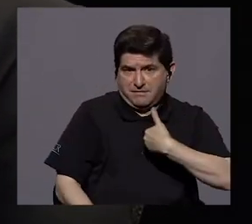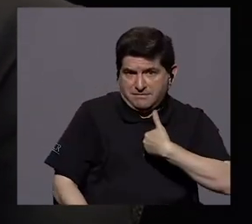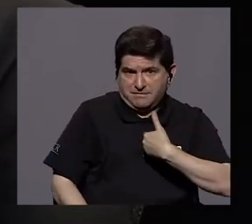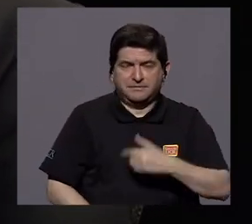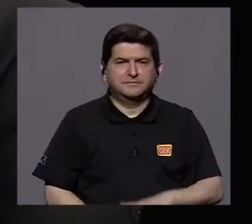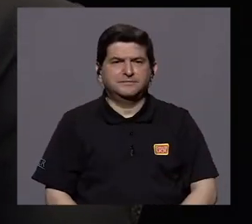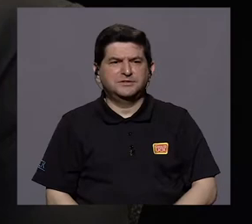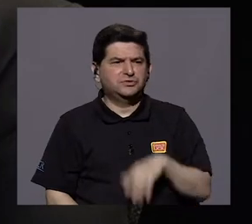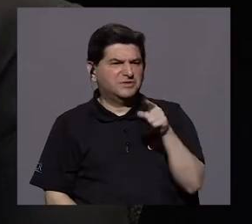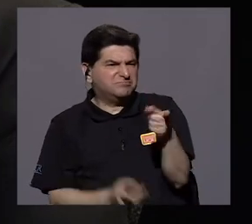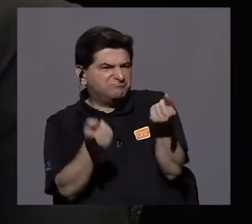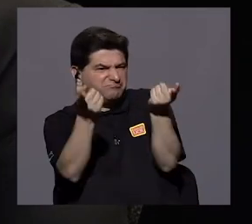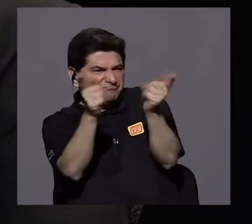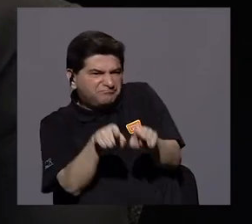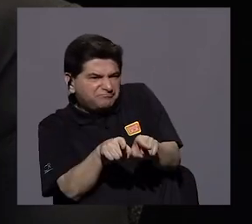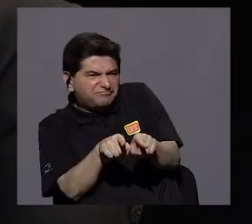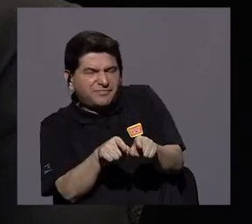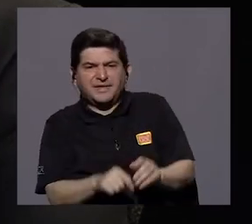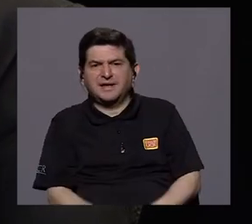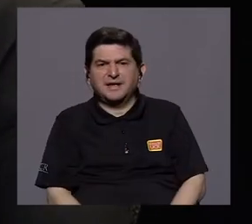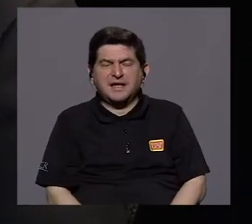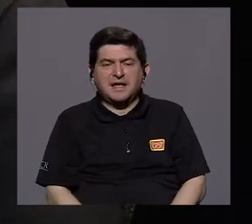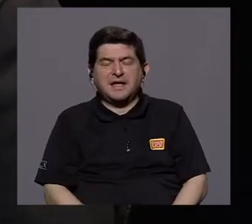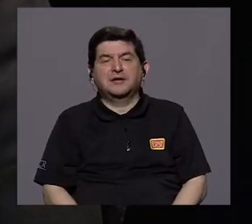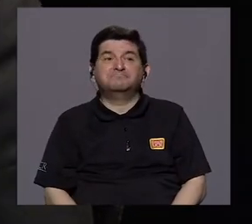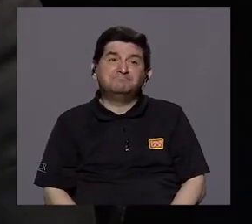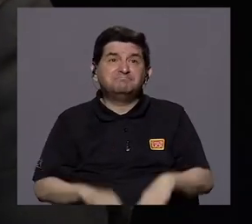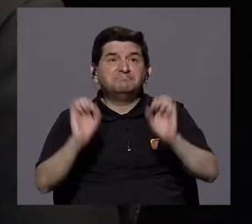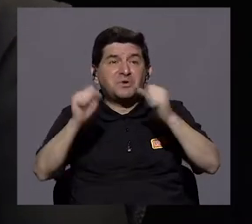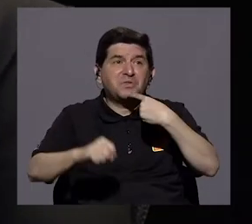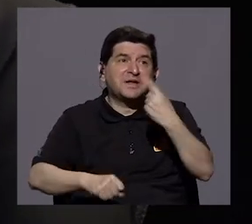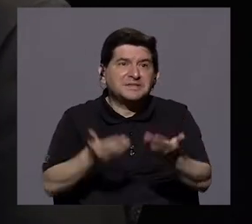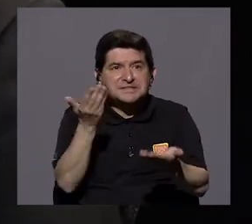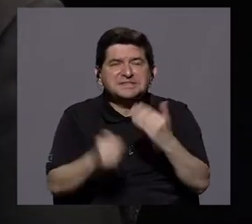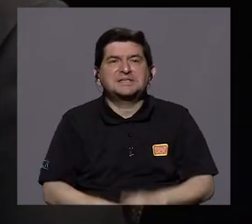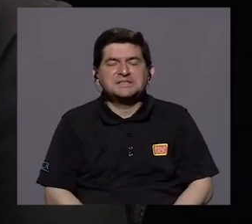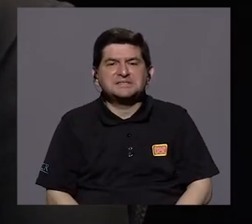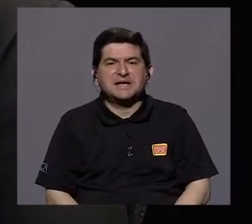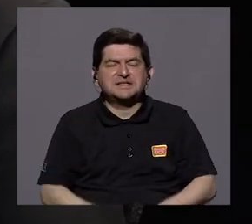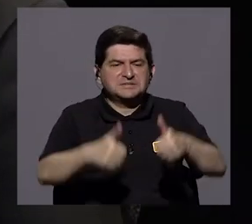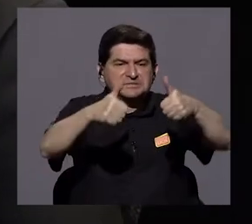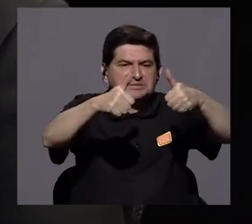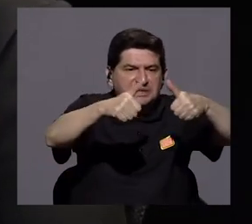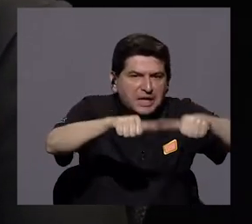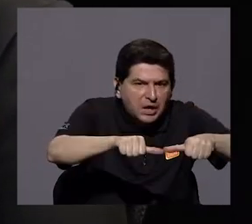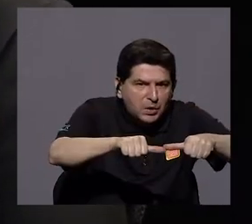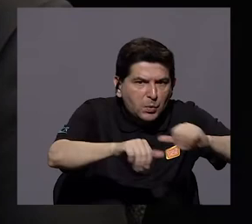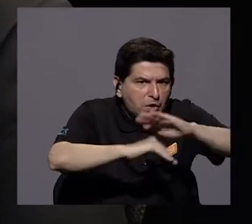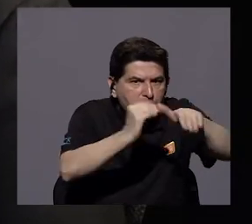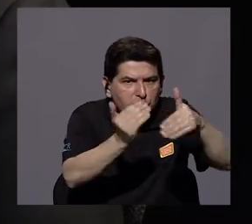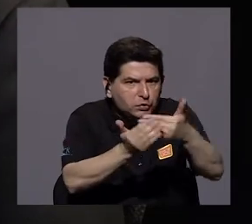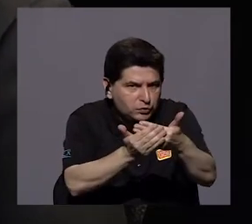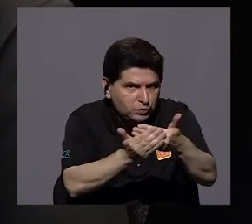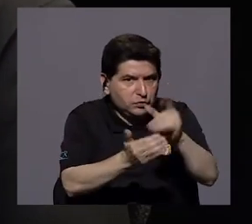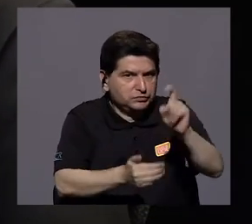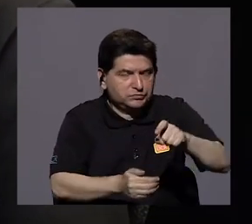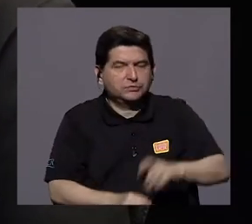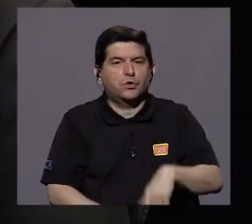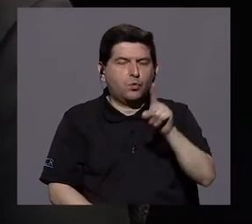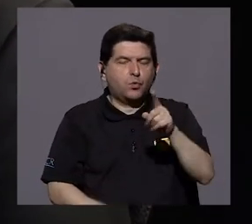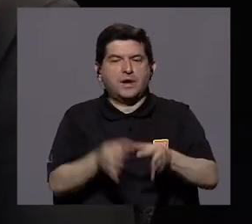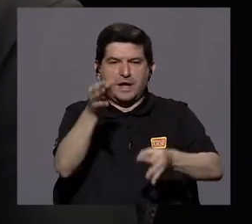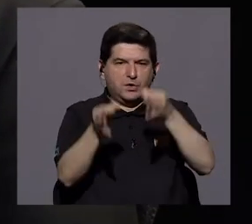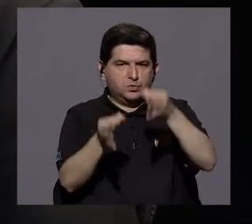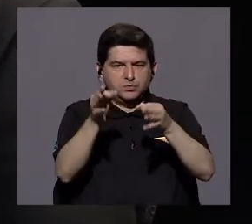que son concordadas, por decirlo en esos términos, con la actividad de todas. Tenemos una que